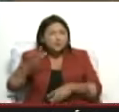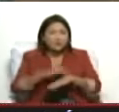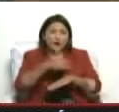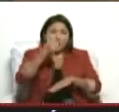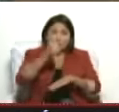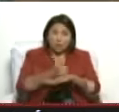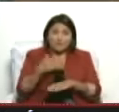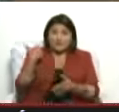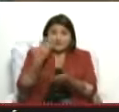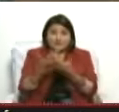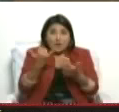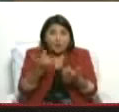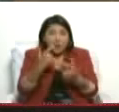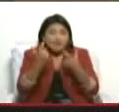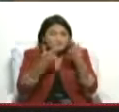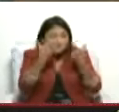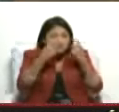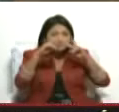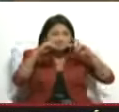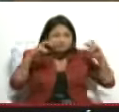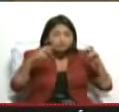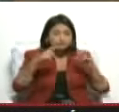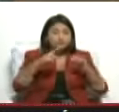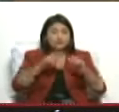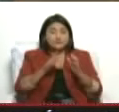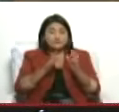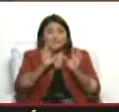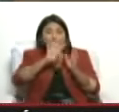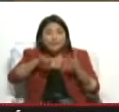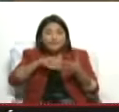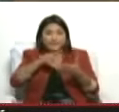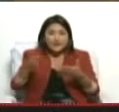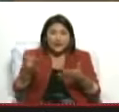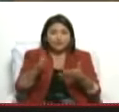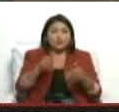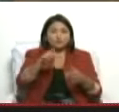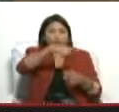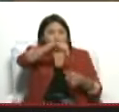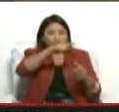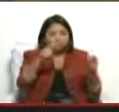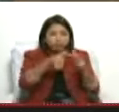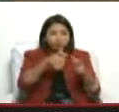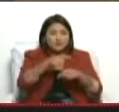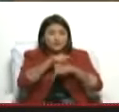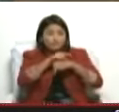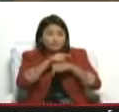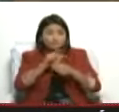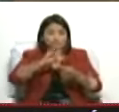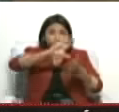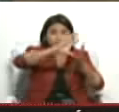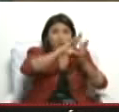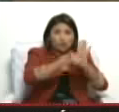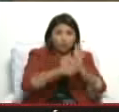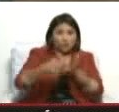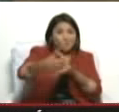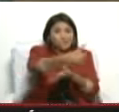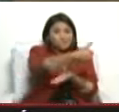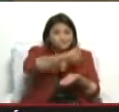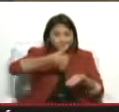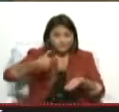ahora recabado habían calculado que el parque de armas que ellos iban